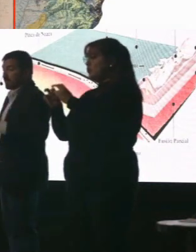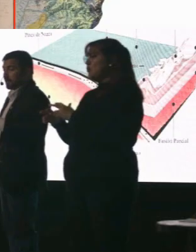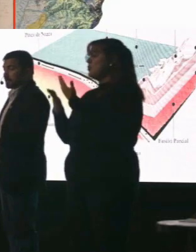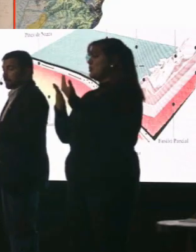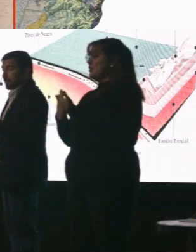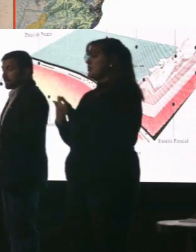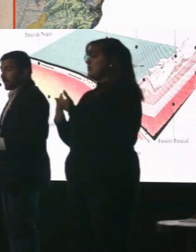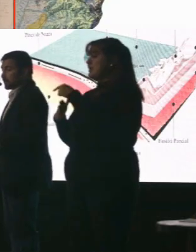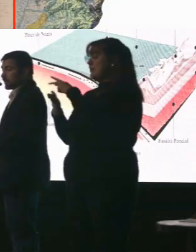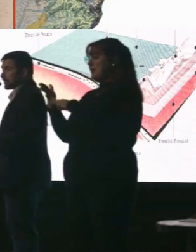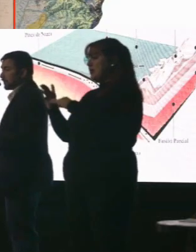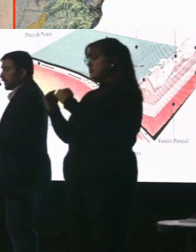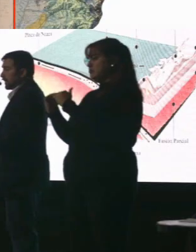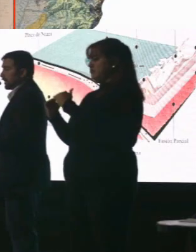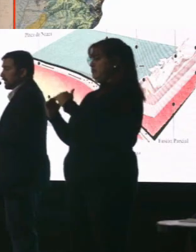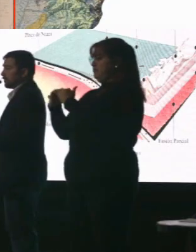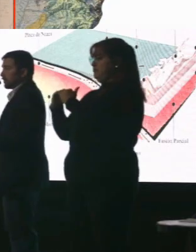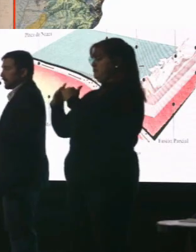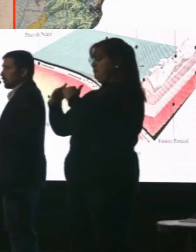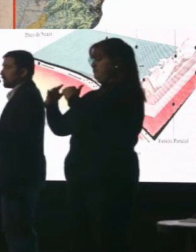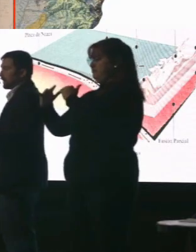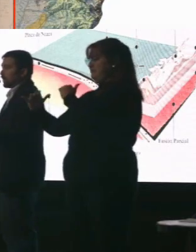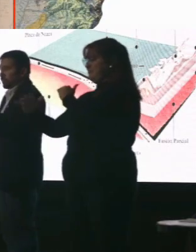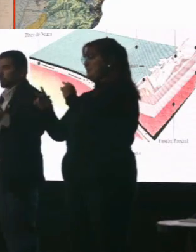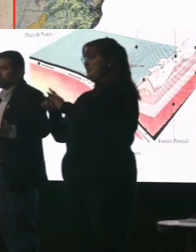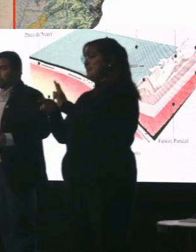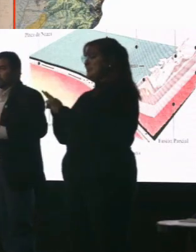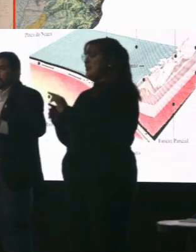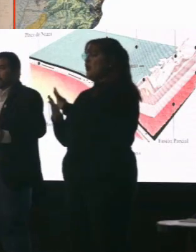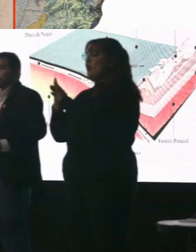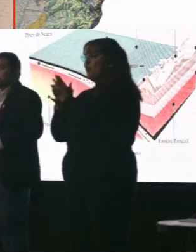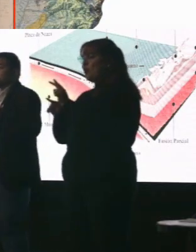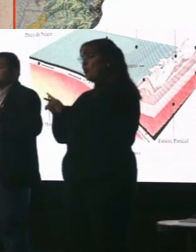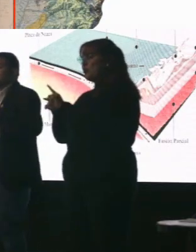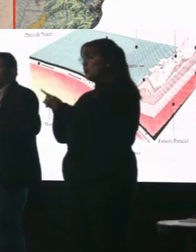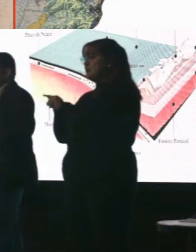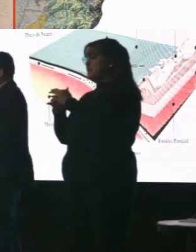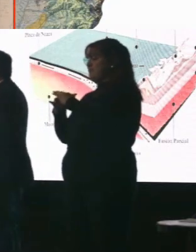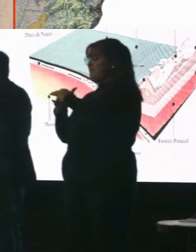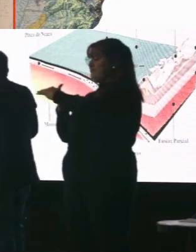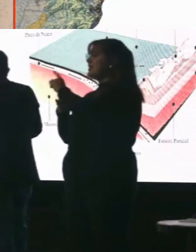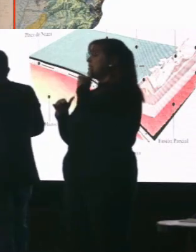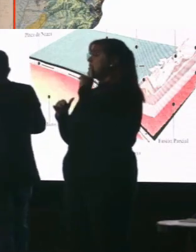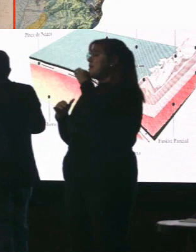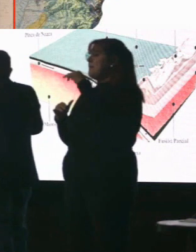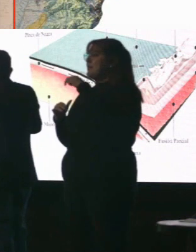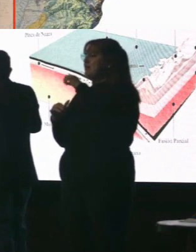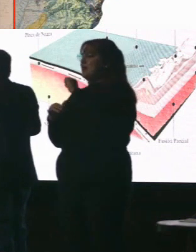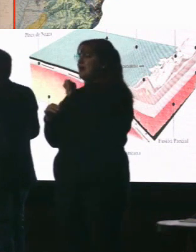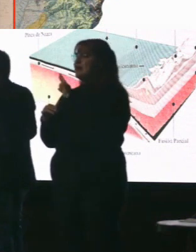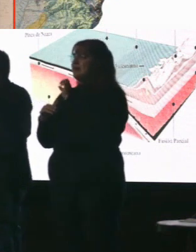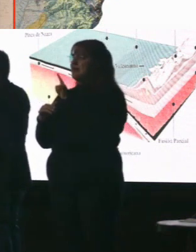asciende, se emplaza en la corteza y de alguna manera con otros procesos genera yacimientos minerales. Y es por eso que hoy día en